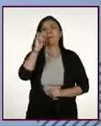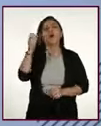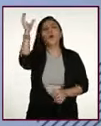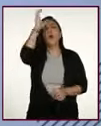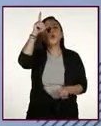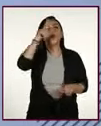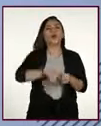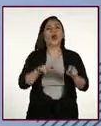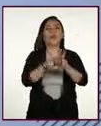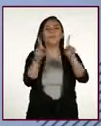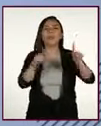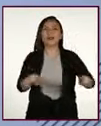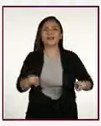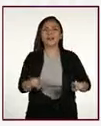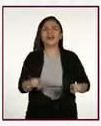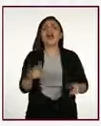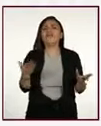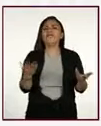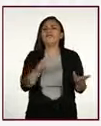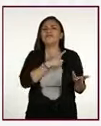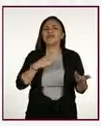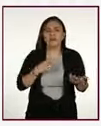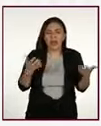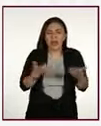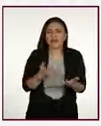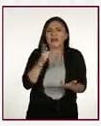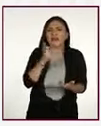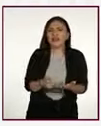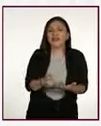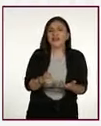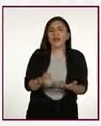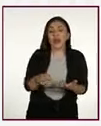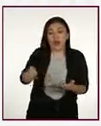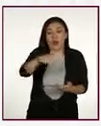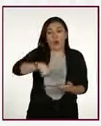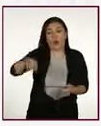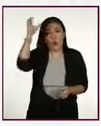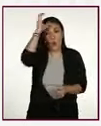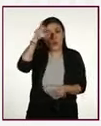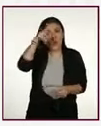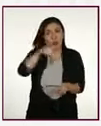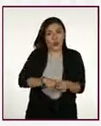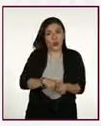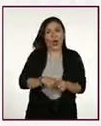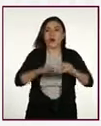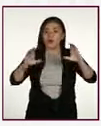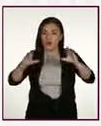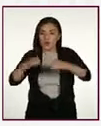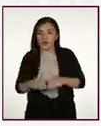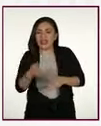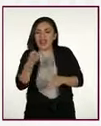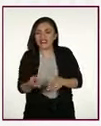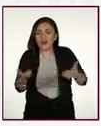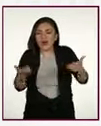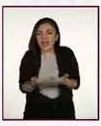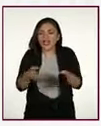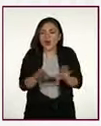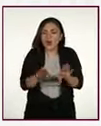de paz, ¿no? ¿Qué es lo que tenemos que hacer como cultura, como comunidad para